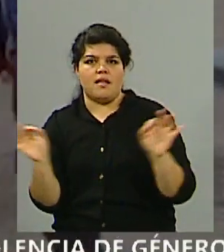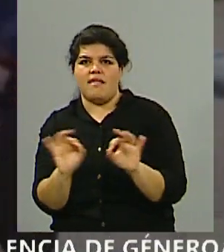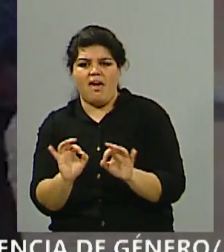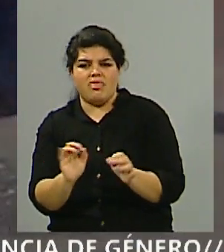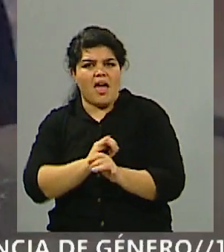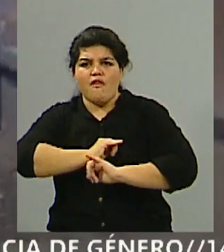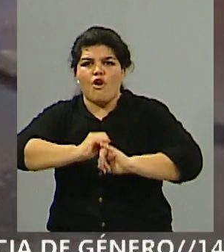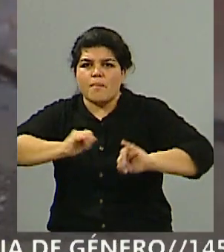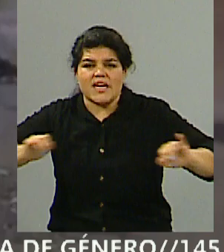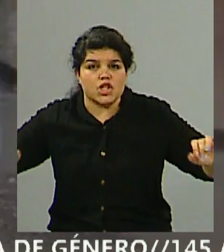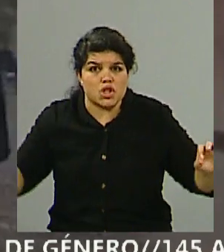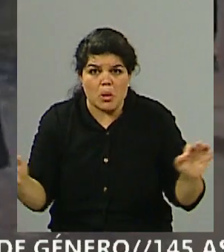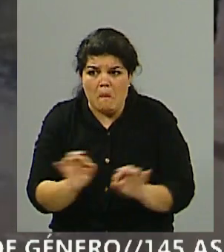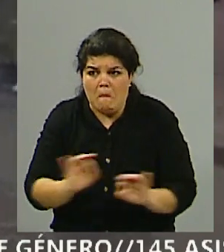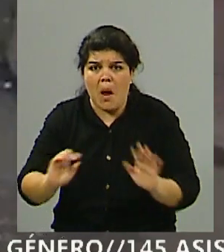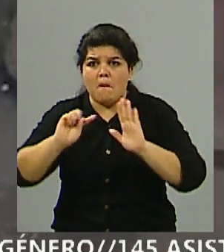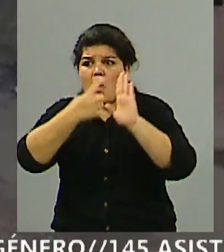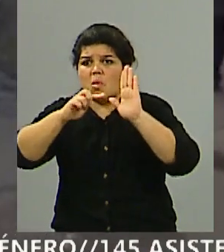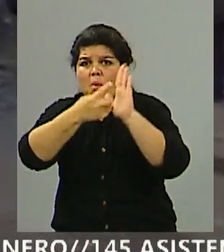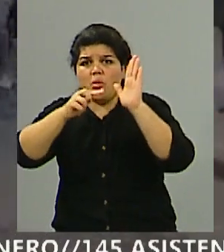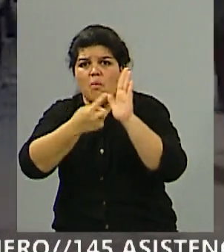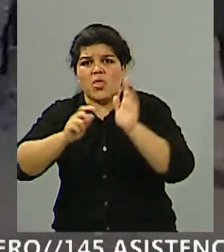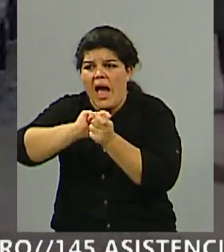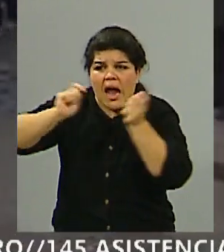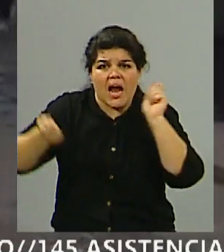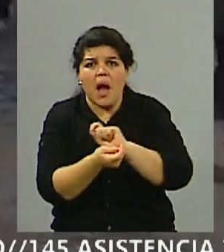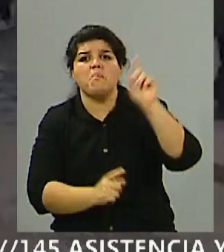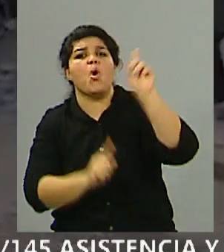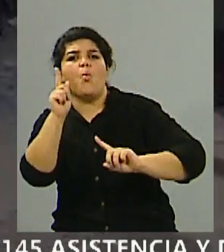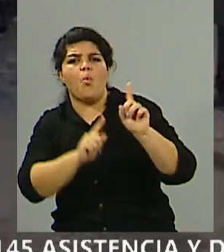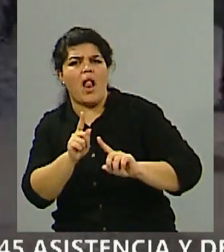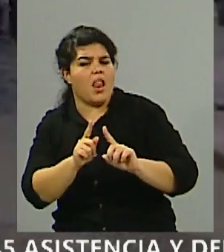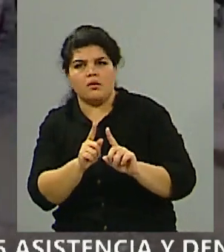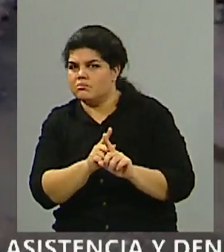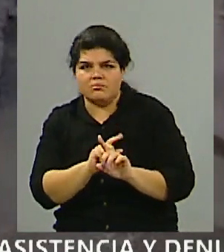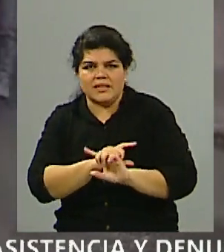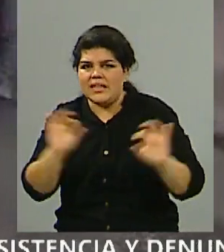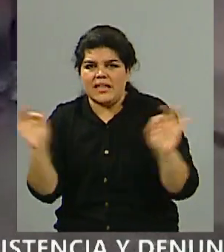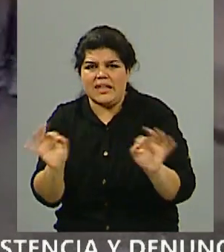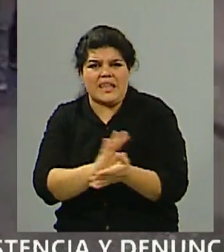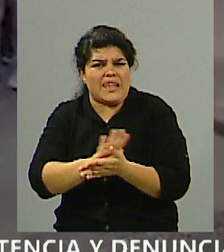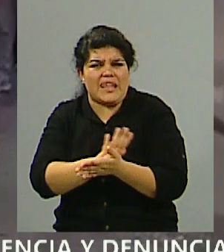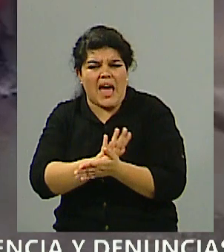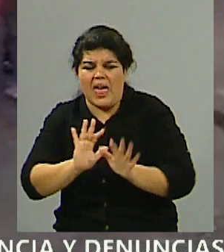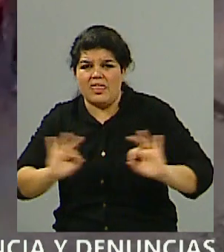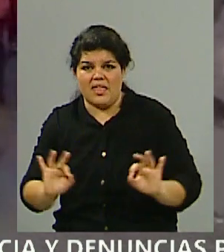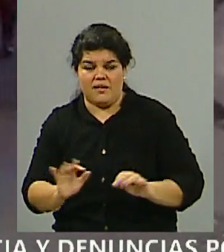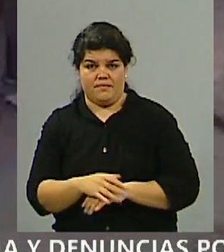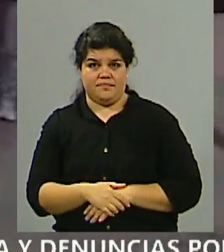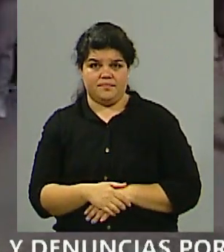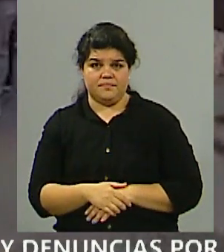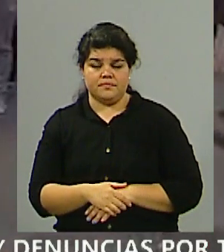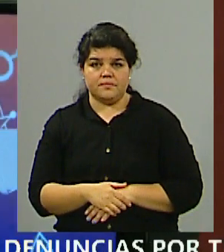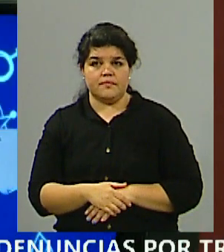reformas tal cual iban a ser de la Constitución. Entonces también ha habido un sesgo en el acceso público a esta información. Convengamos